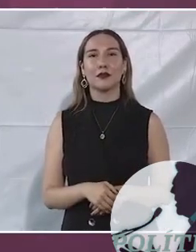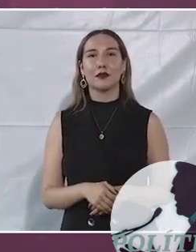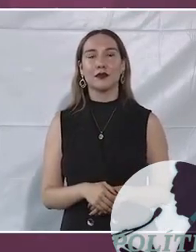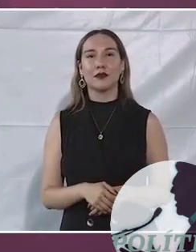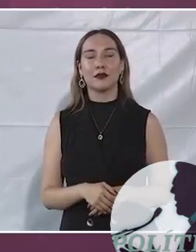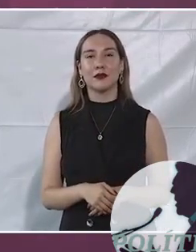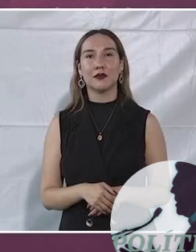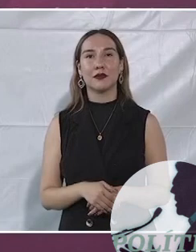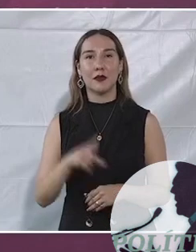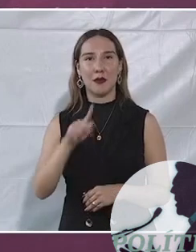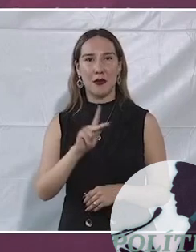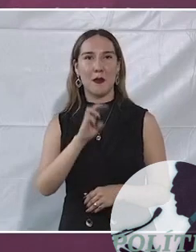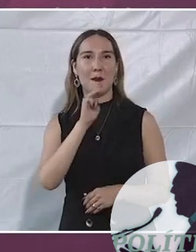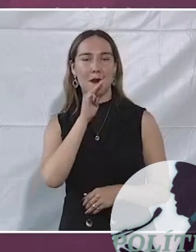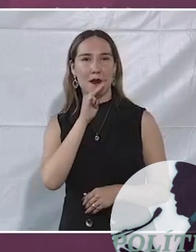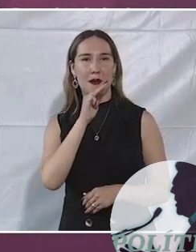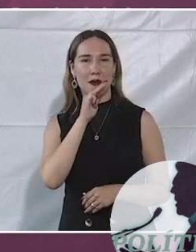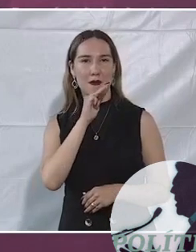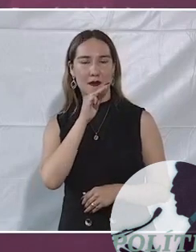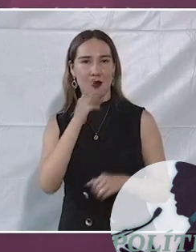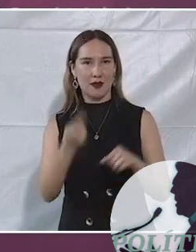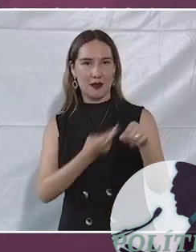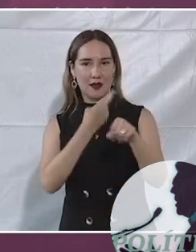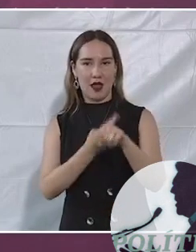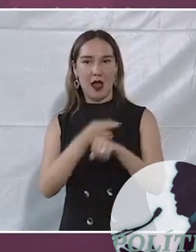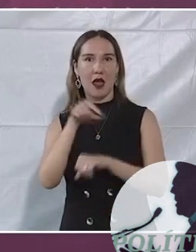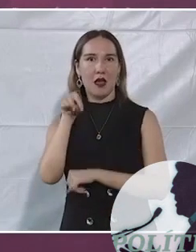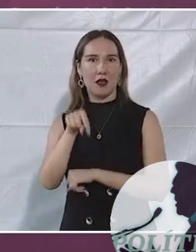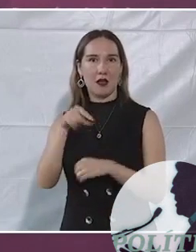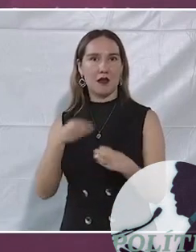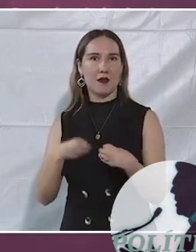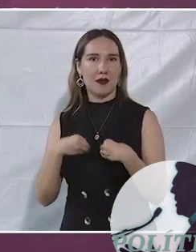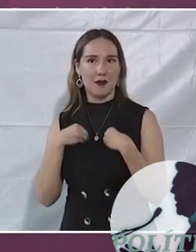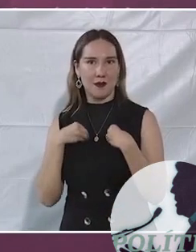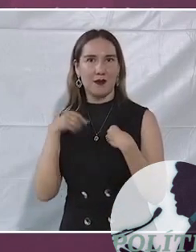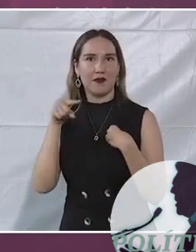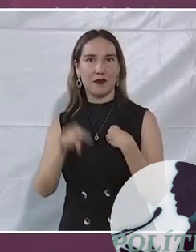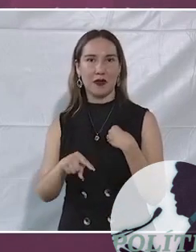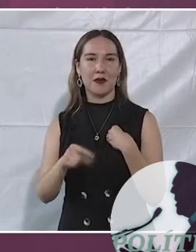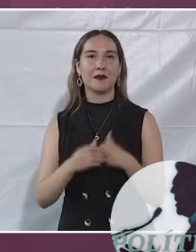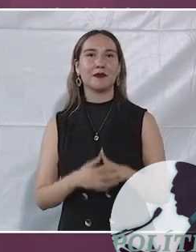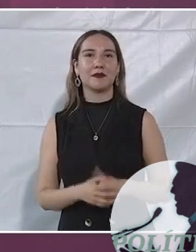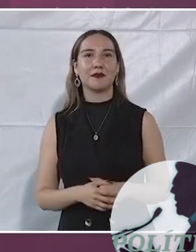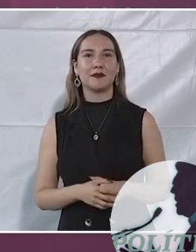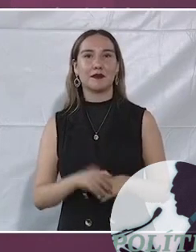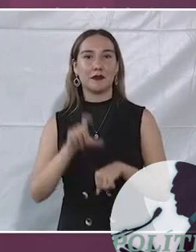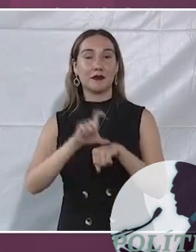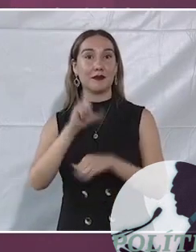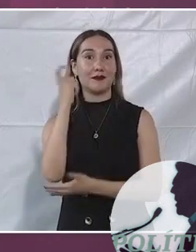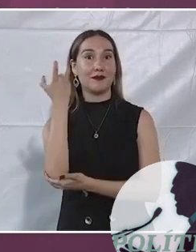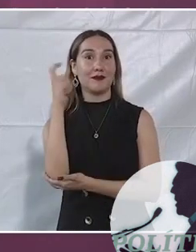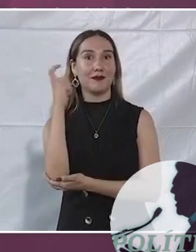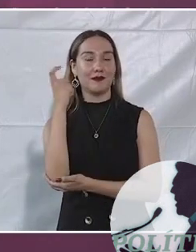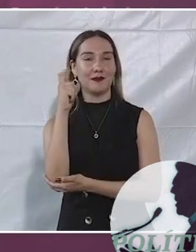Isela, aquí los creó, aquí en Gilitla. Se dice de